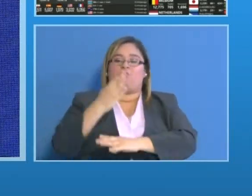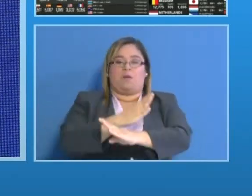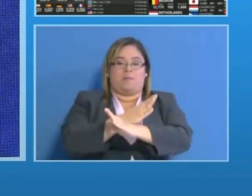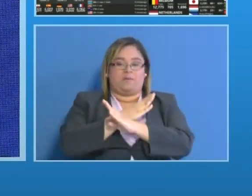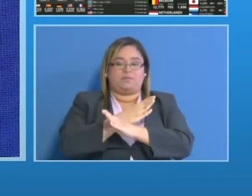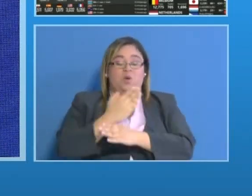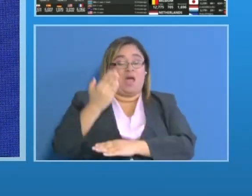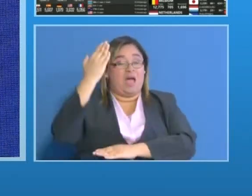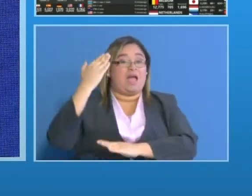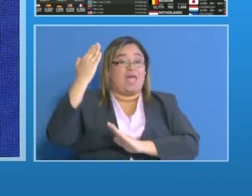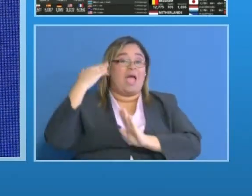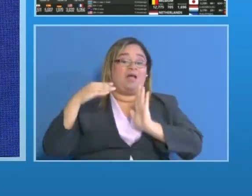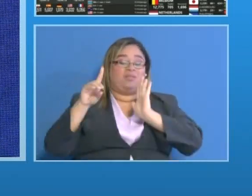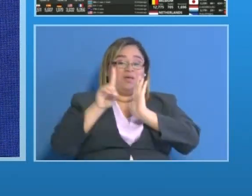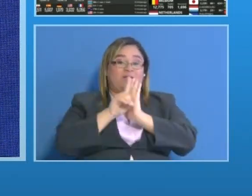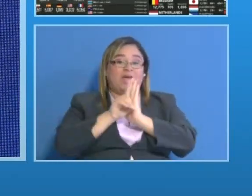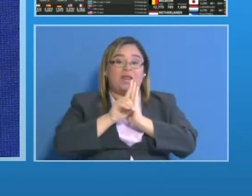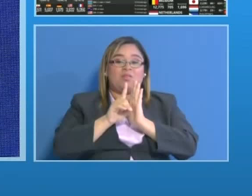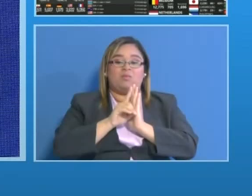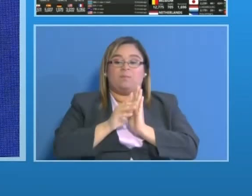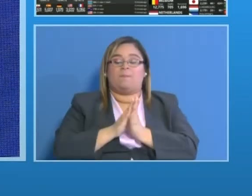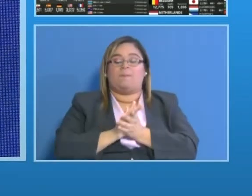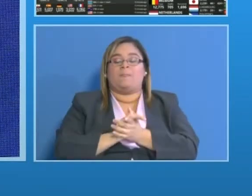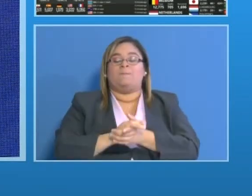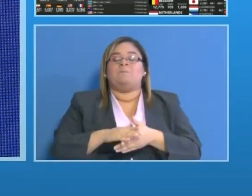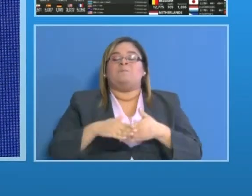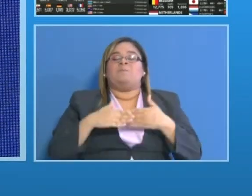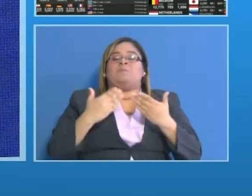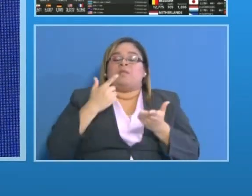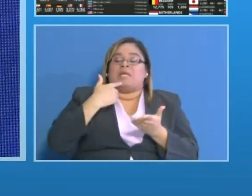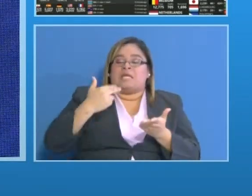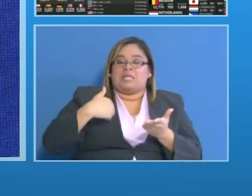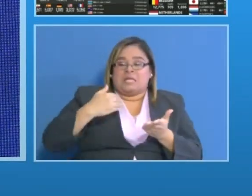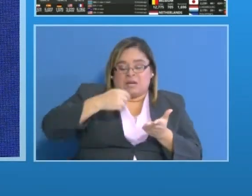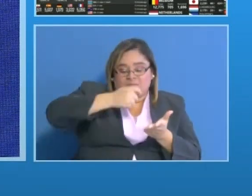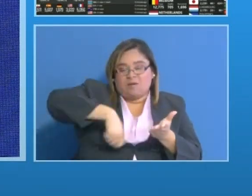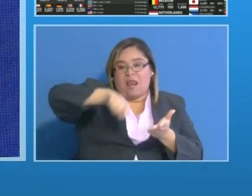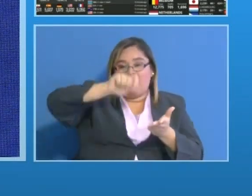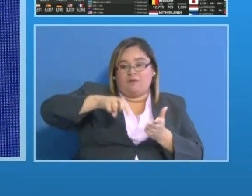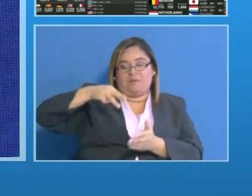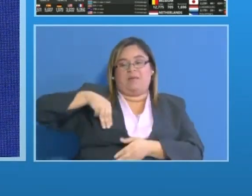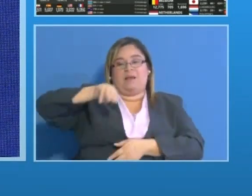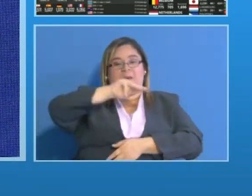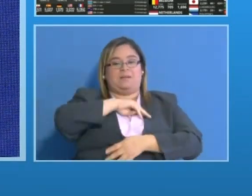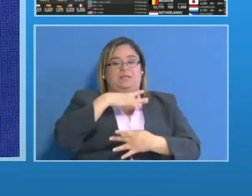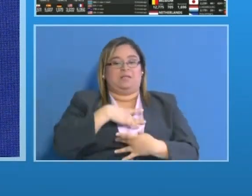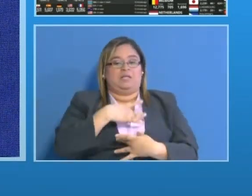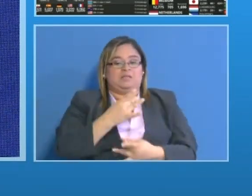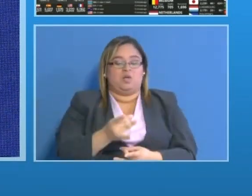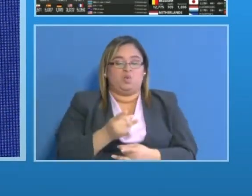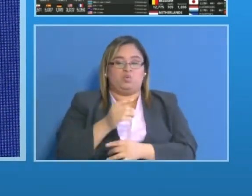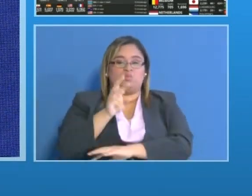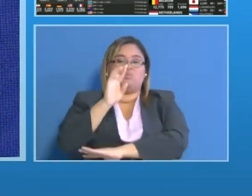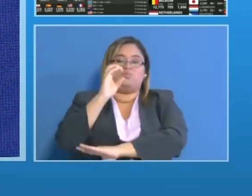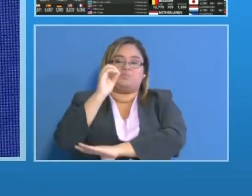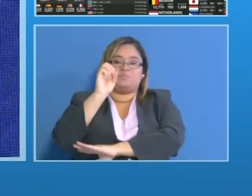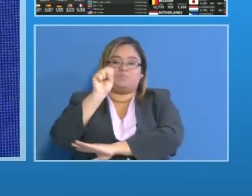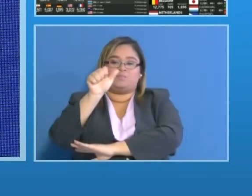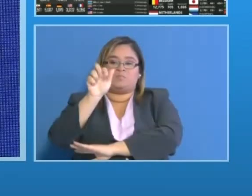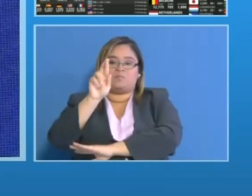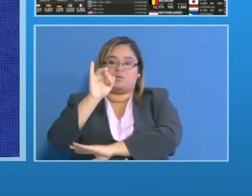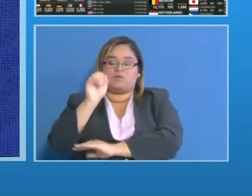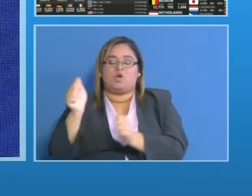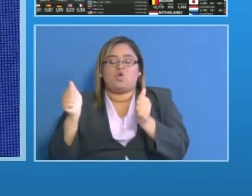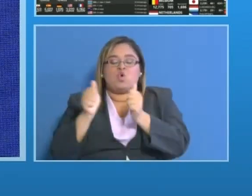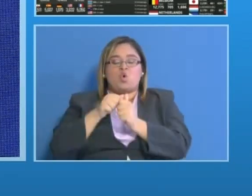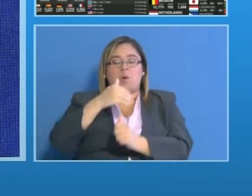en los decretos ejecutivos que llevan la firma de la ministra de Salud, Rosario Turner, y del señor